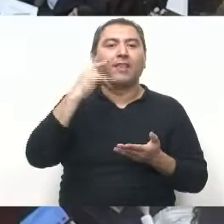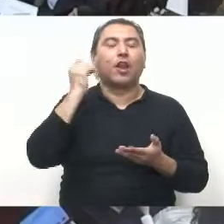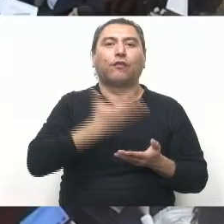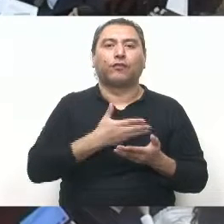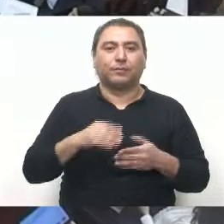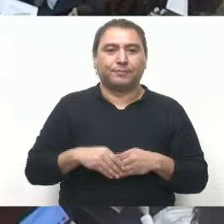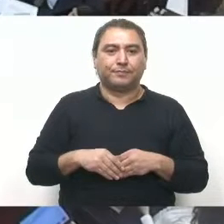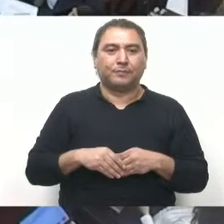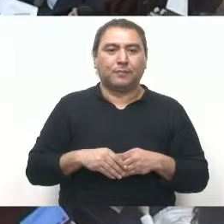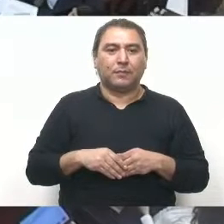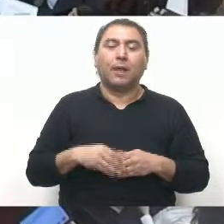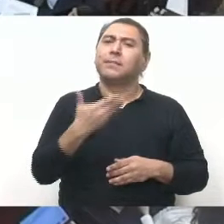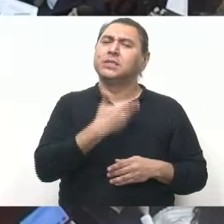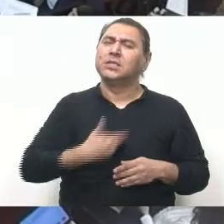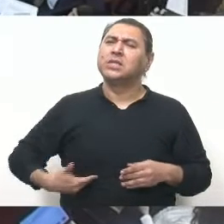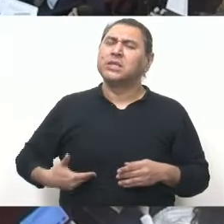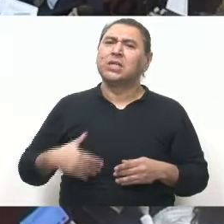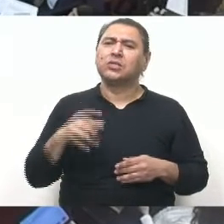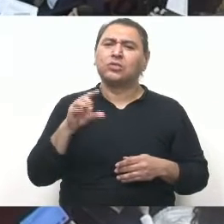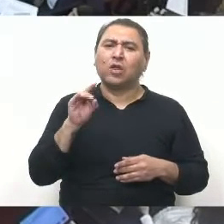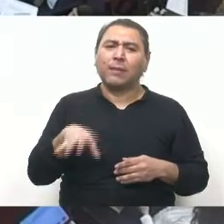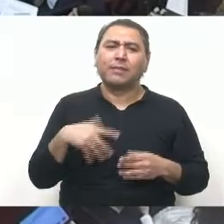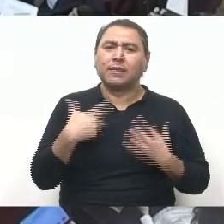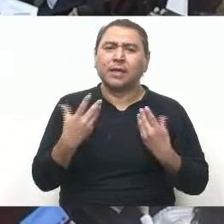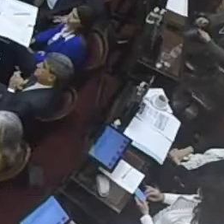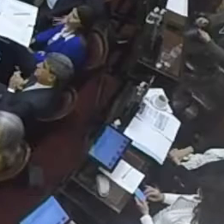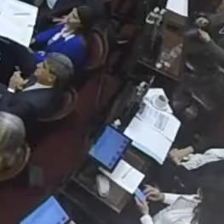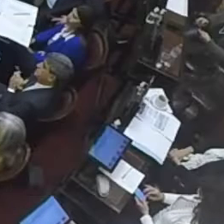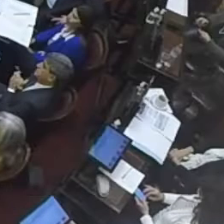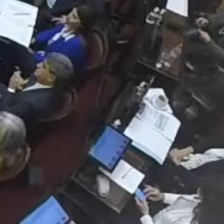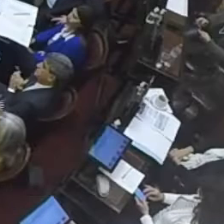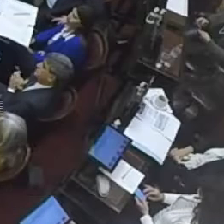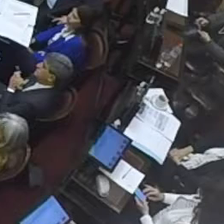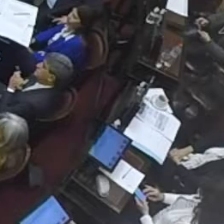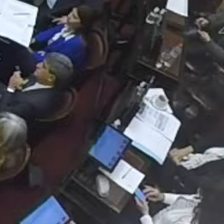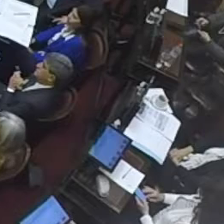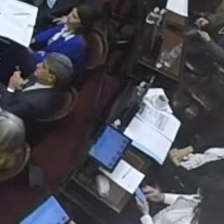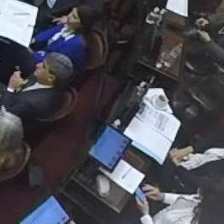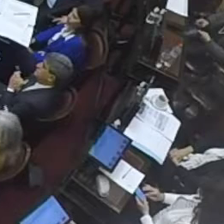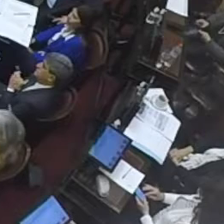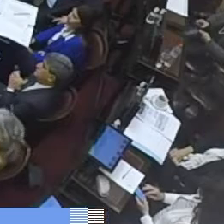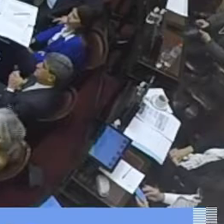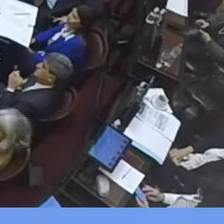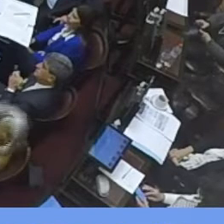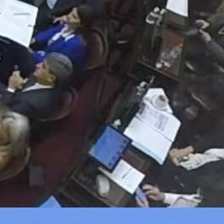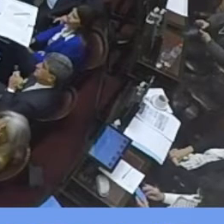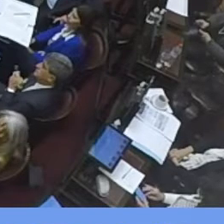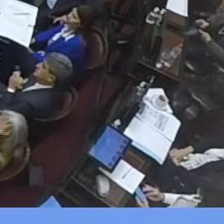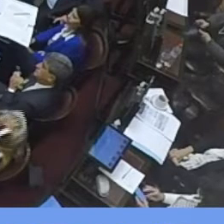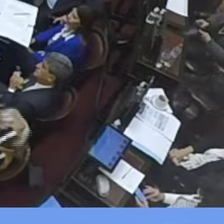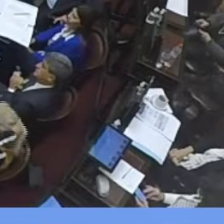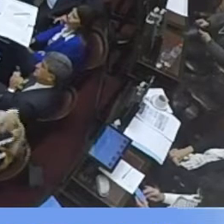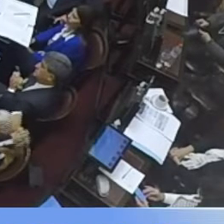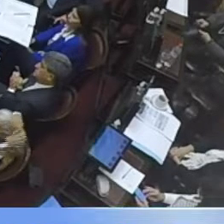presidenta no simplemente para para adherir al homenaje de eva perón y luego desde bueno